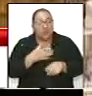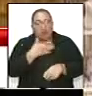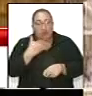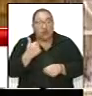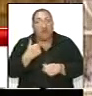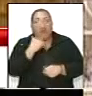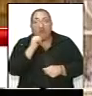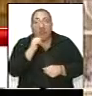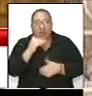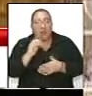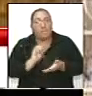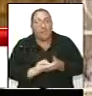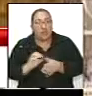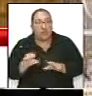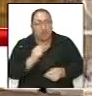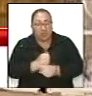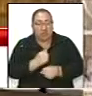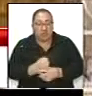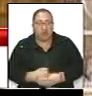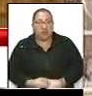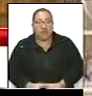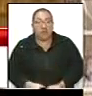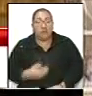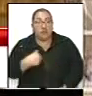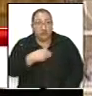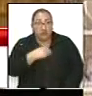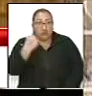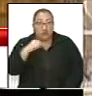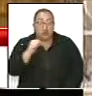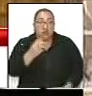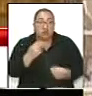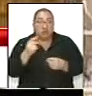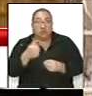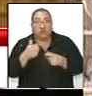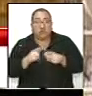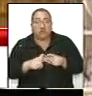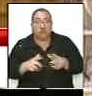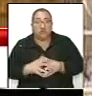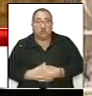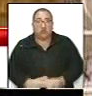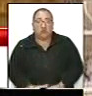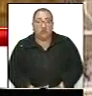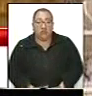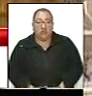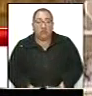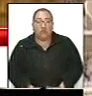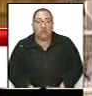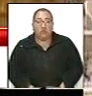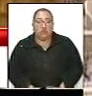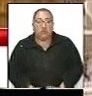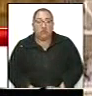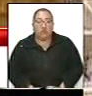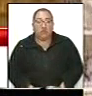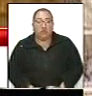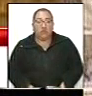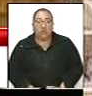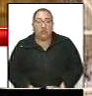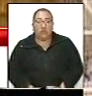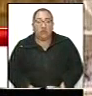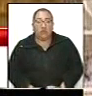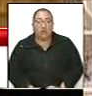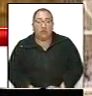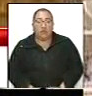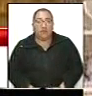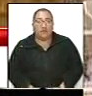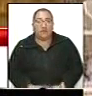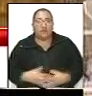le queda. Hemos viajado a muchas zonas donde habían conflictos vinculados